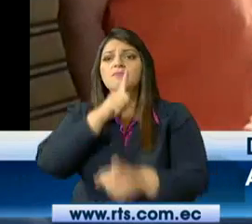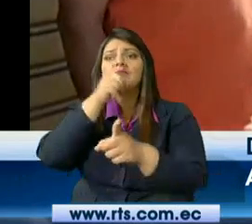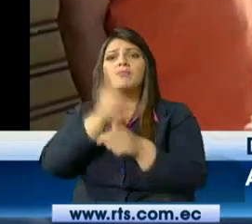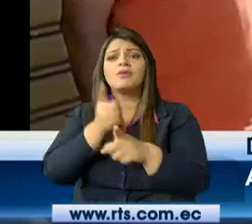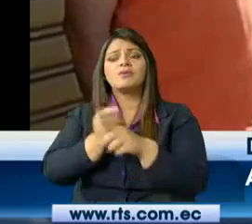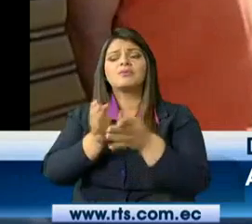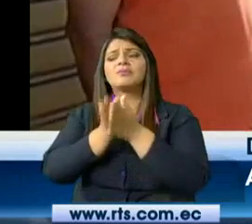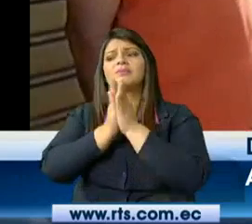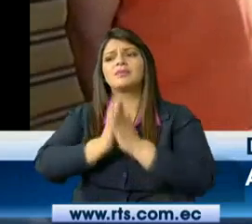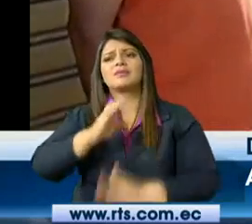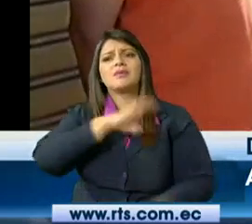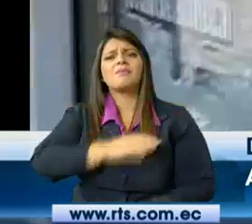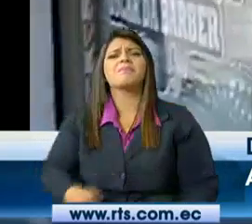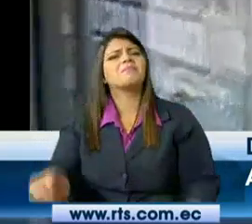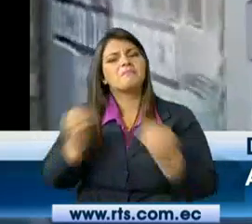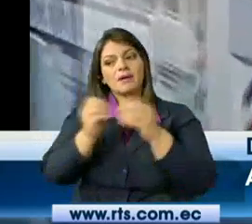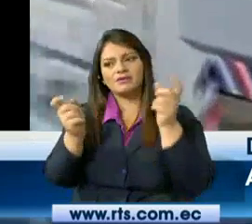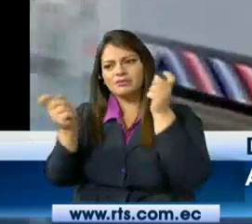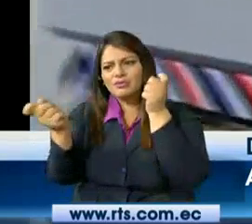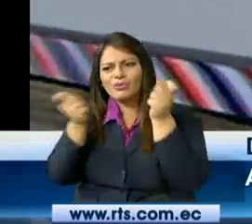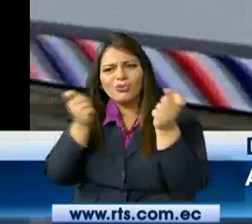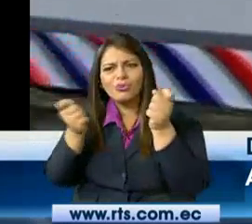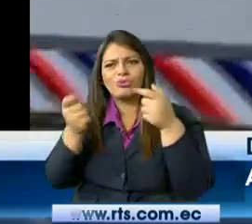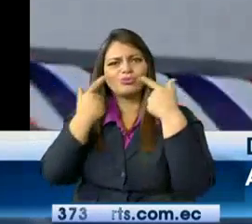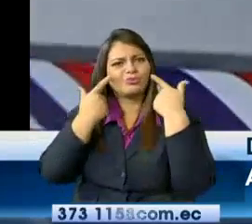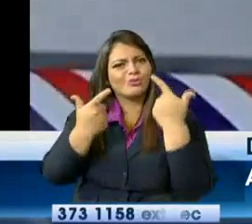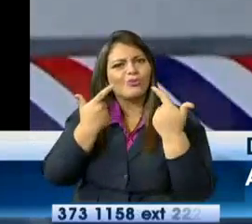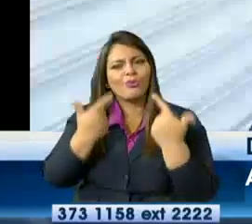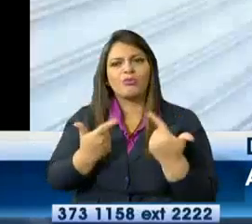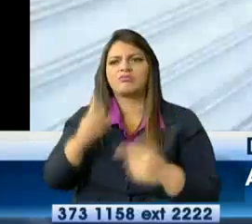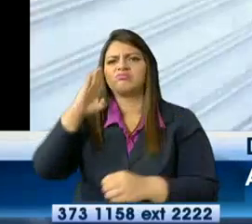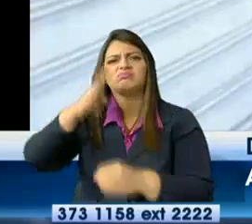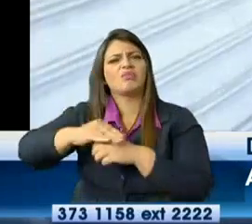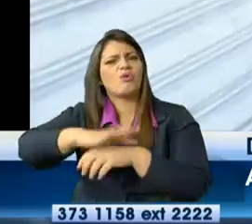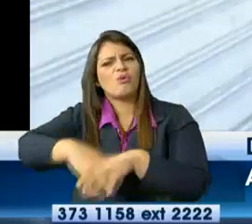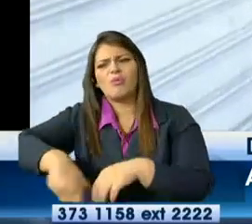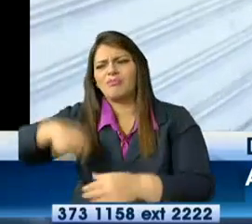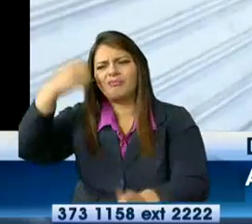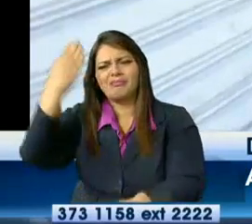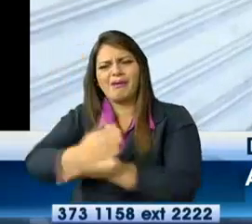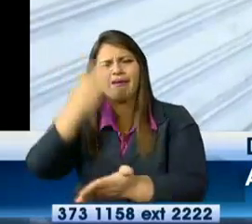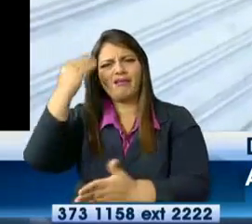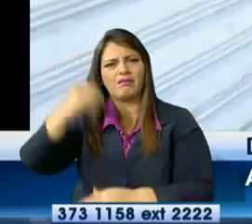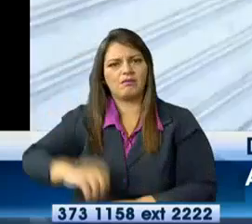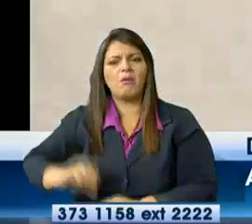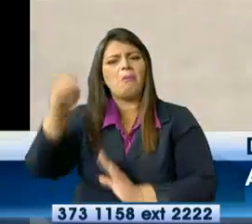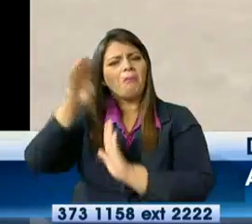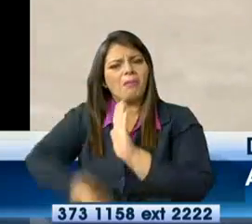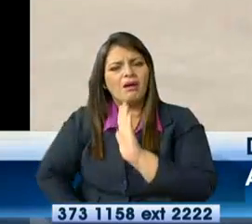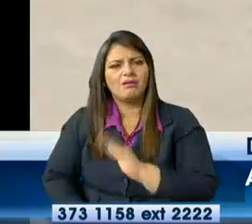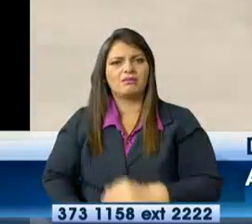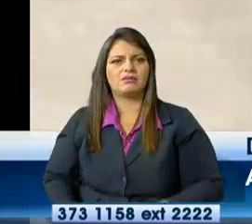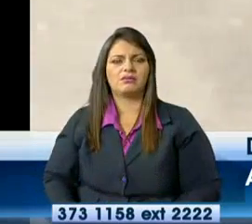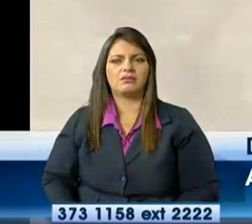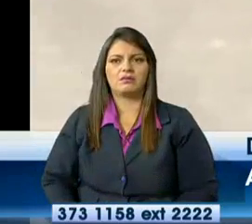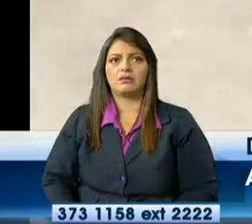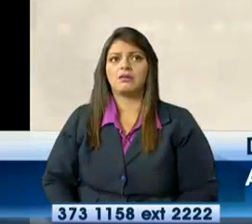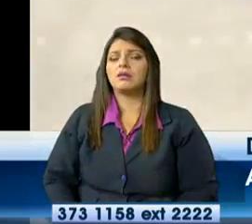que la actividad delictiva disminuya en el sector. Incluso la gente que va caminando les quitan